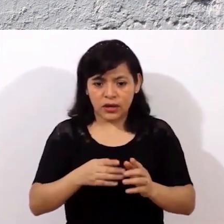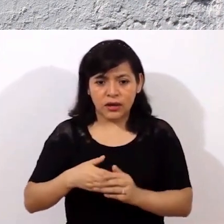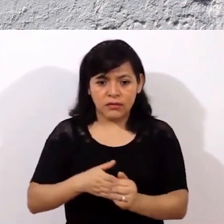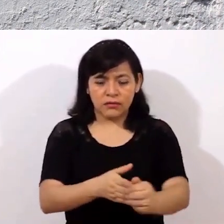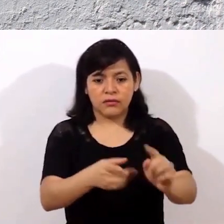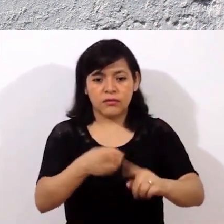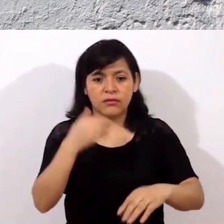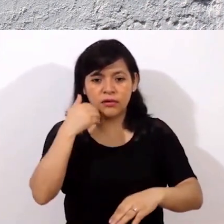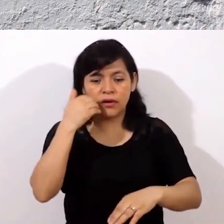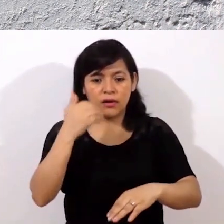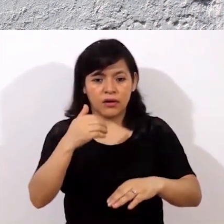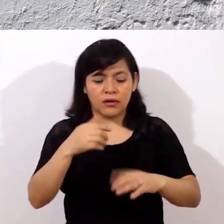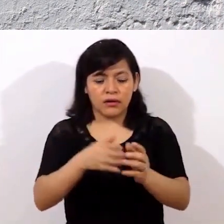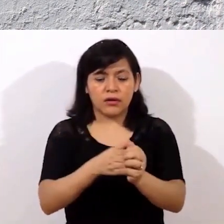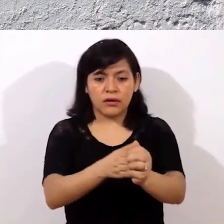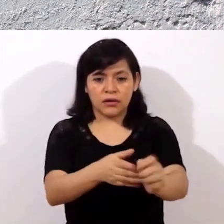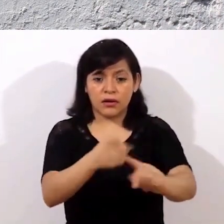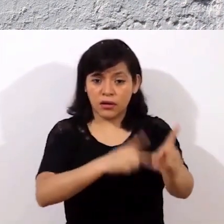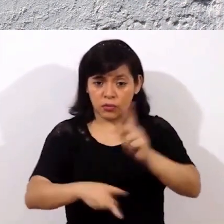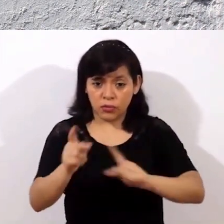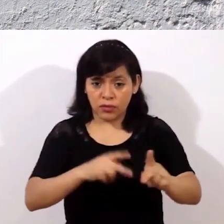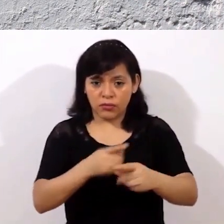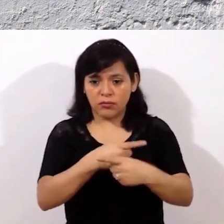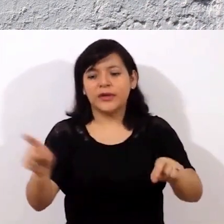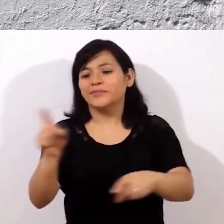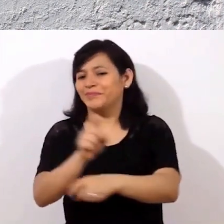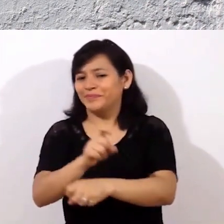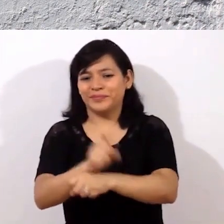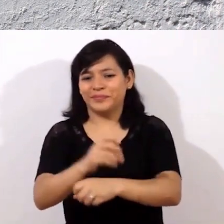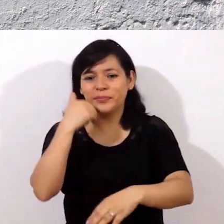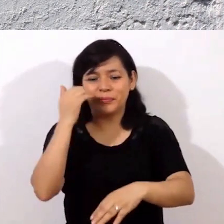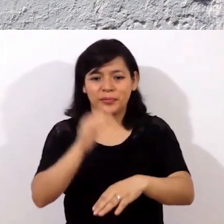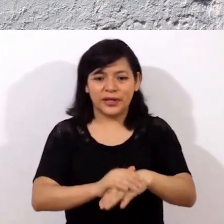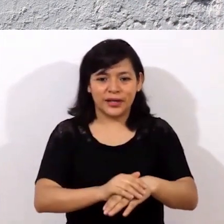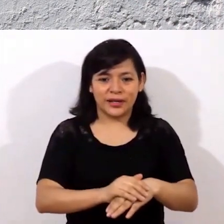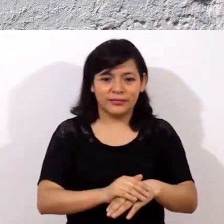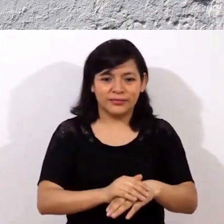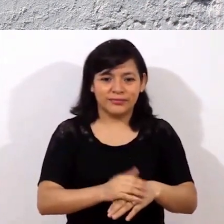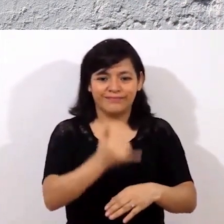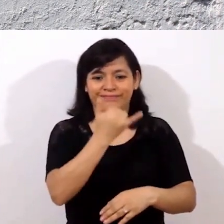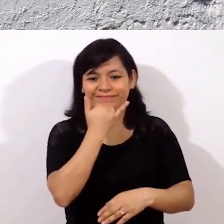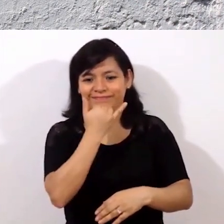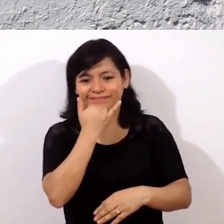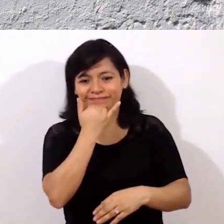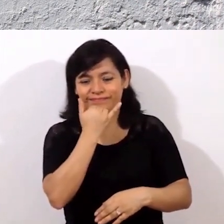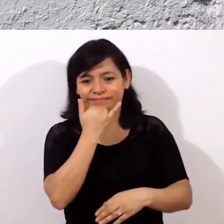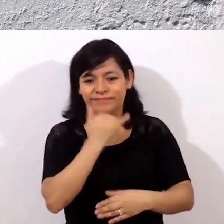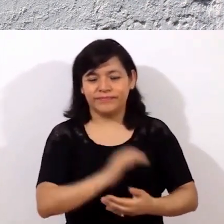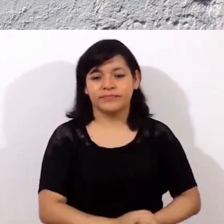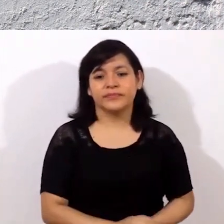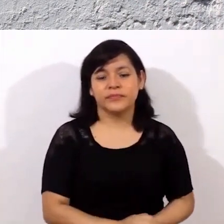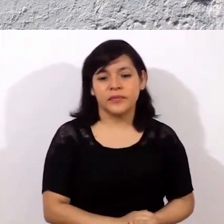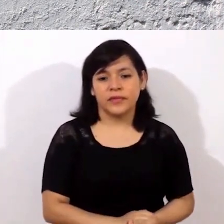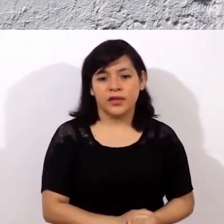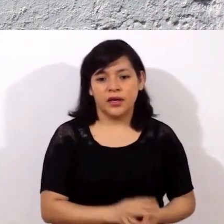han fracasado rotunda y completamente. No han cumplido ellos la ley y peor, a los